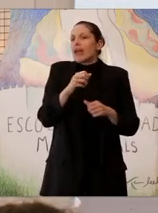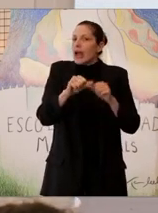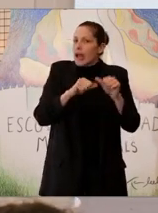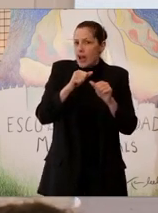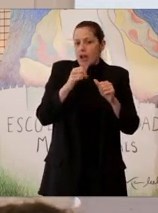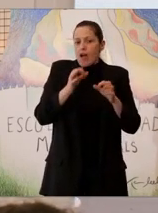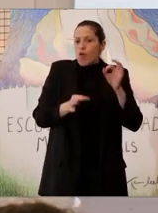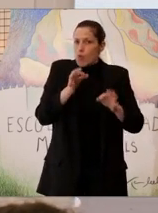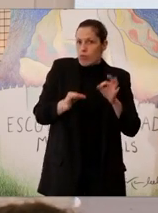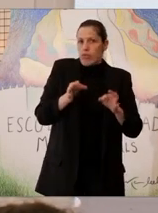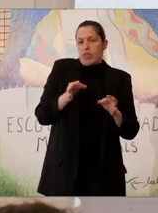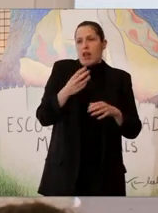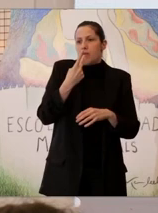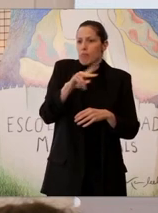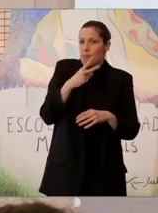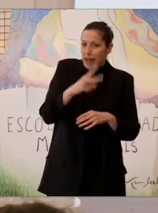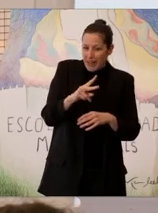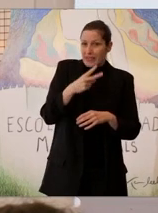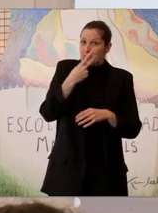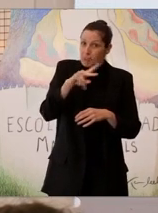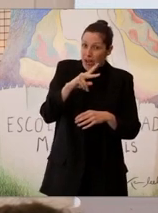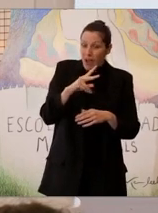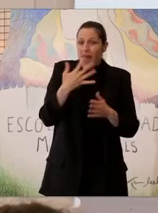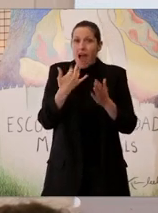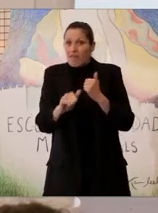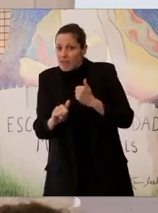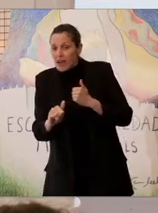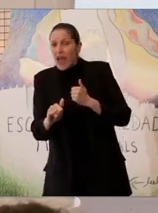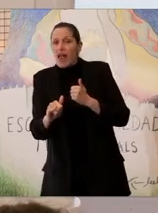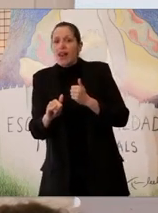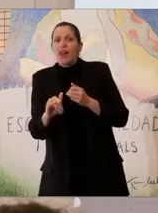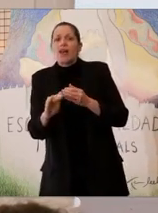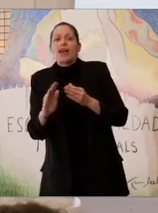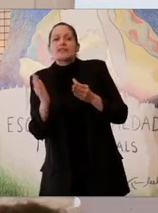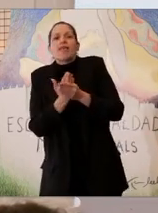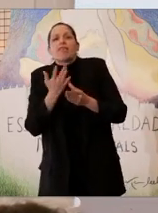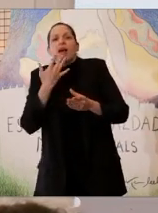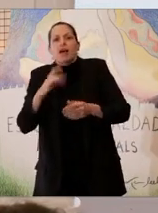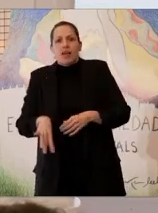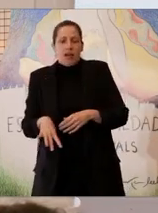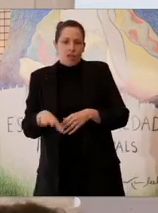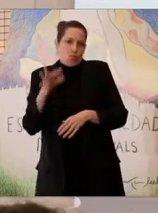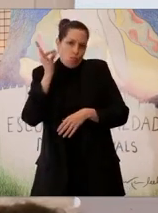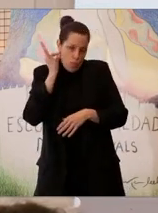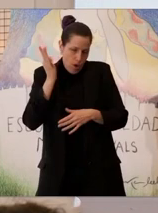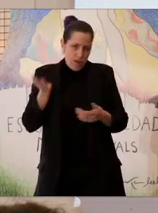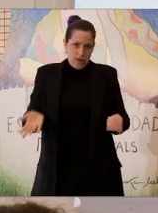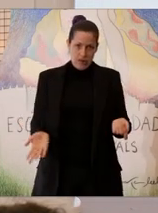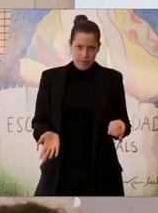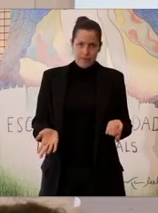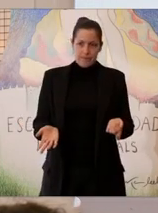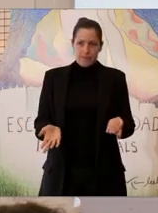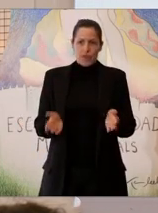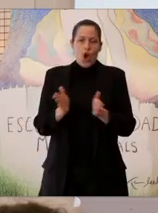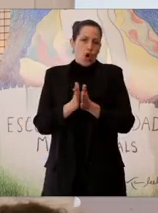siguen solicitando las excedencias para cuidado de hijo las compañeras y no los compañeros. Entonces, bueno, pues tenemos